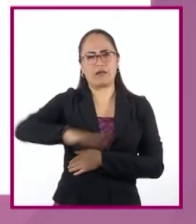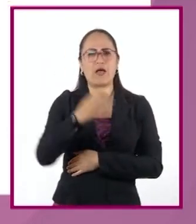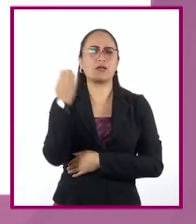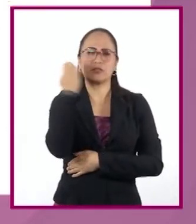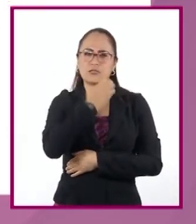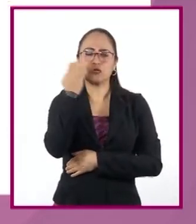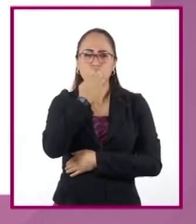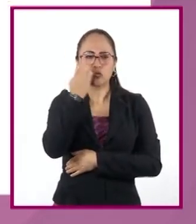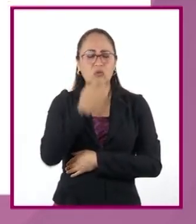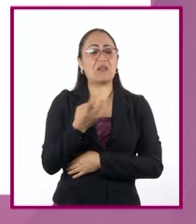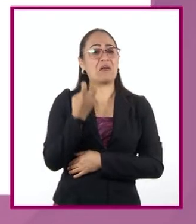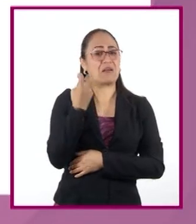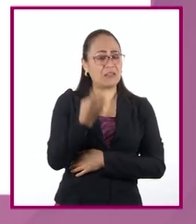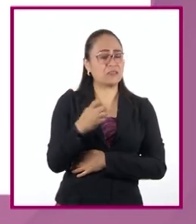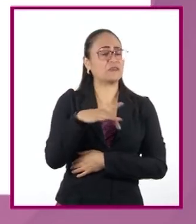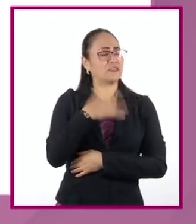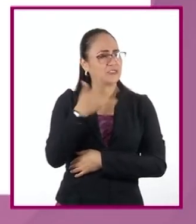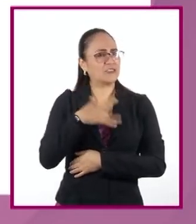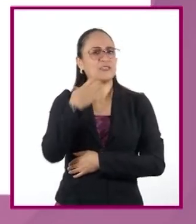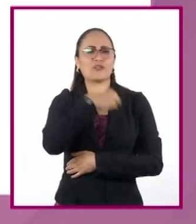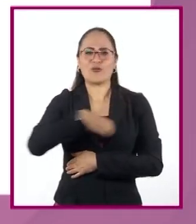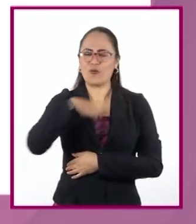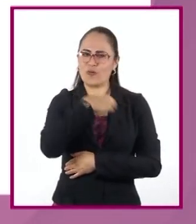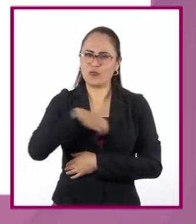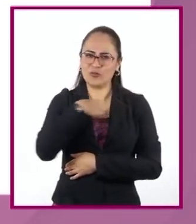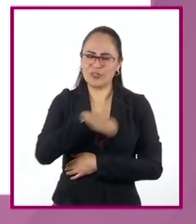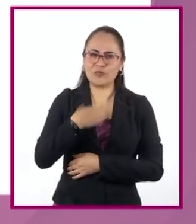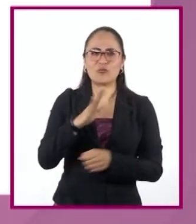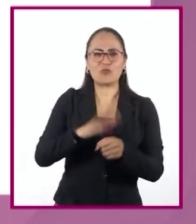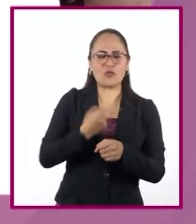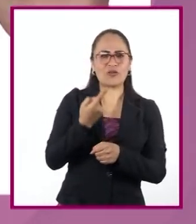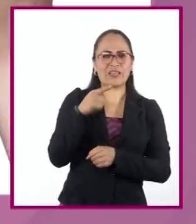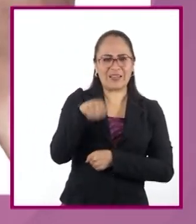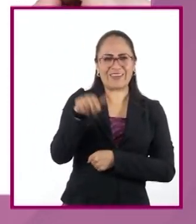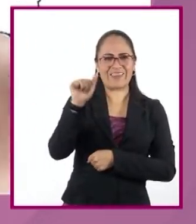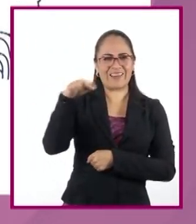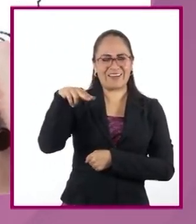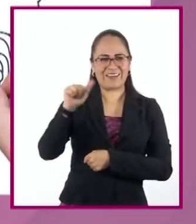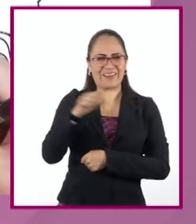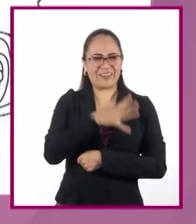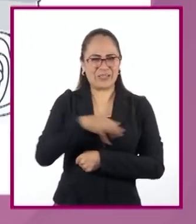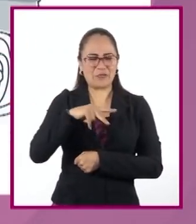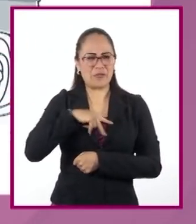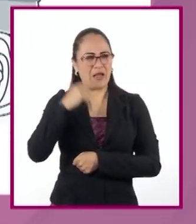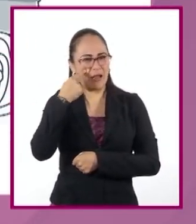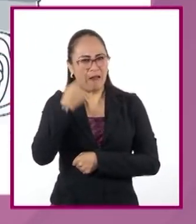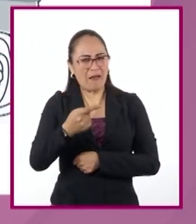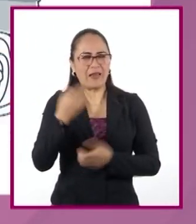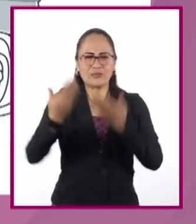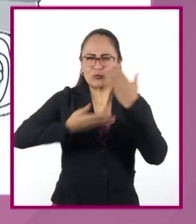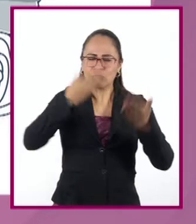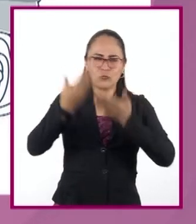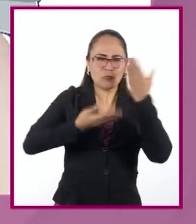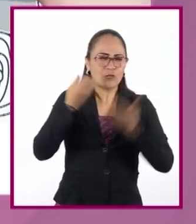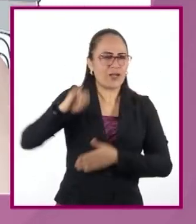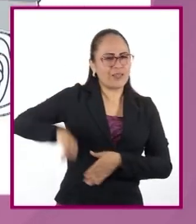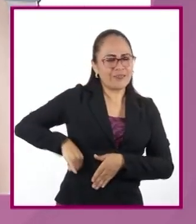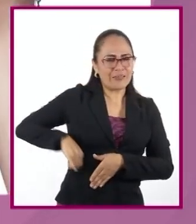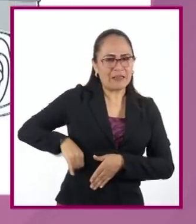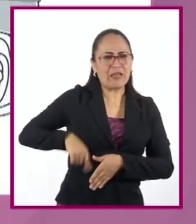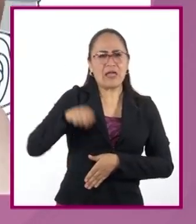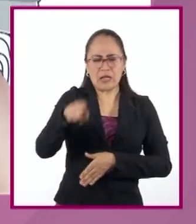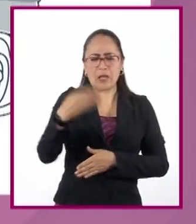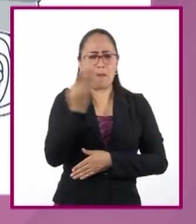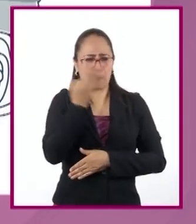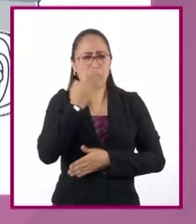Eso nos tiene muy contentos a James y a mí, porque vemos el interés de Ana por sus estudios. Ella ya puede leer la